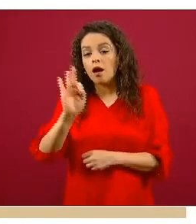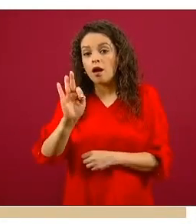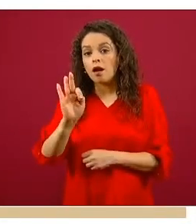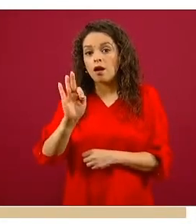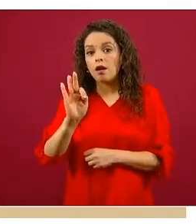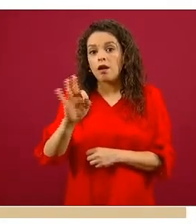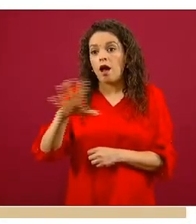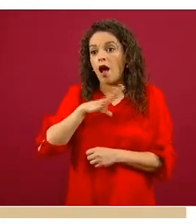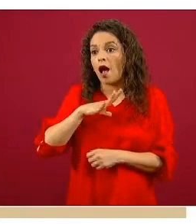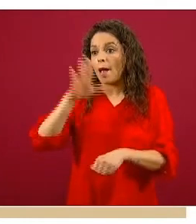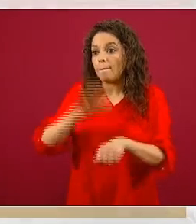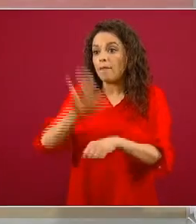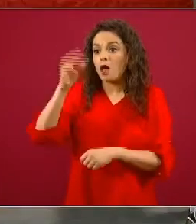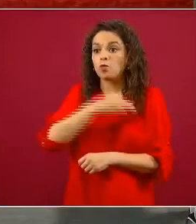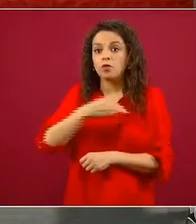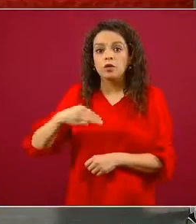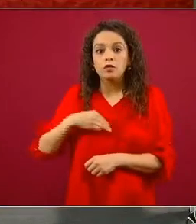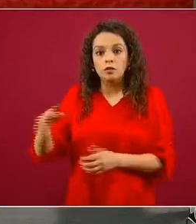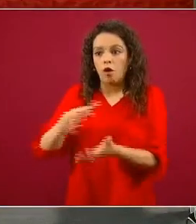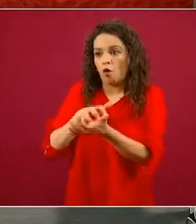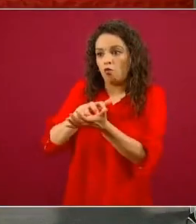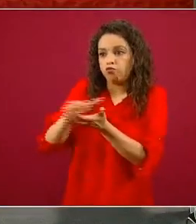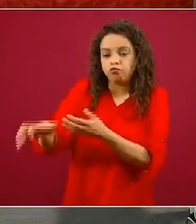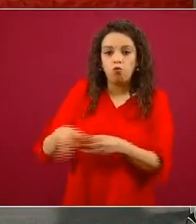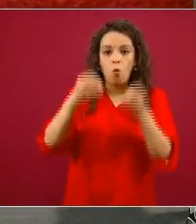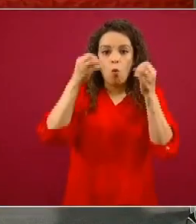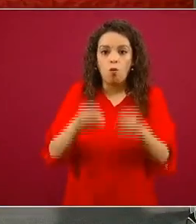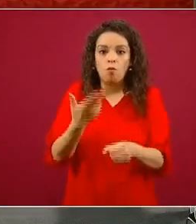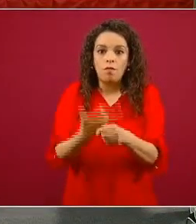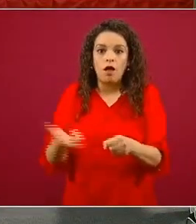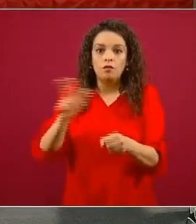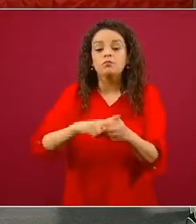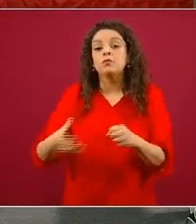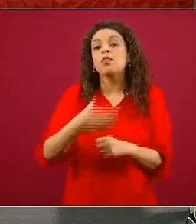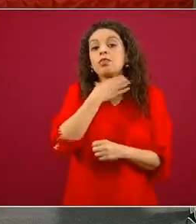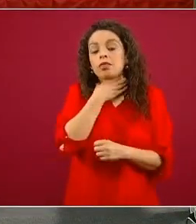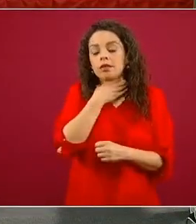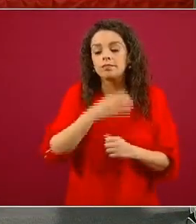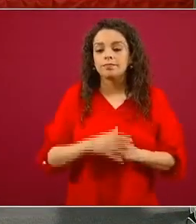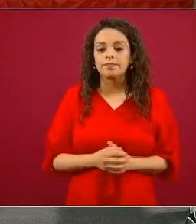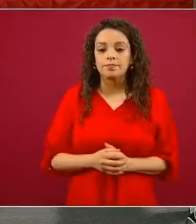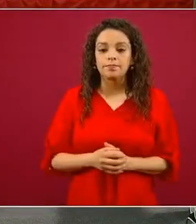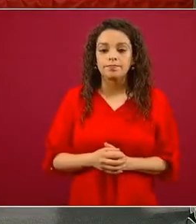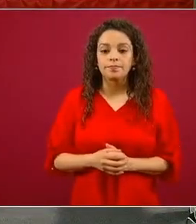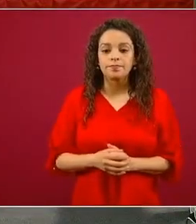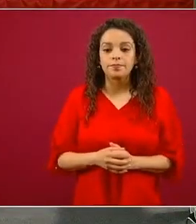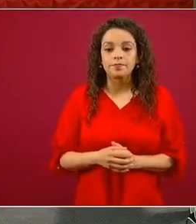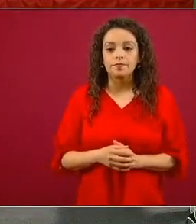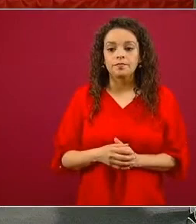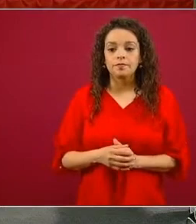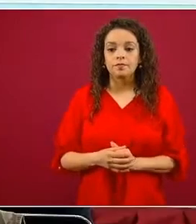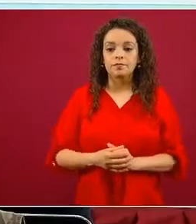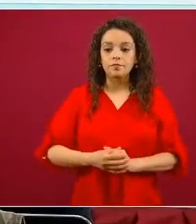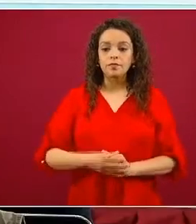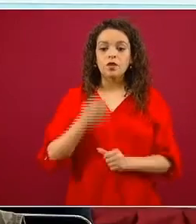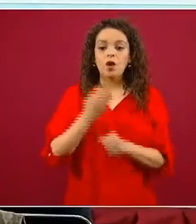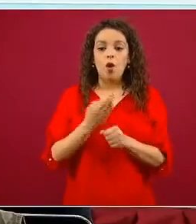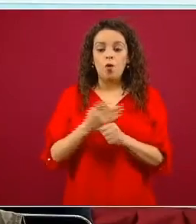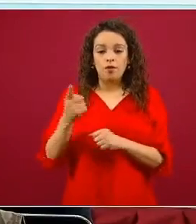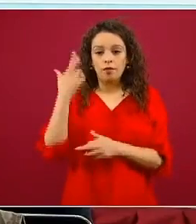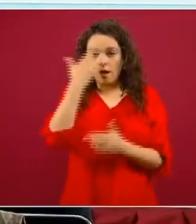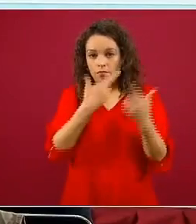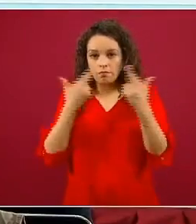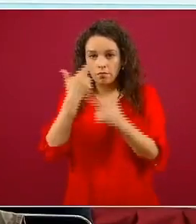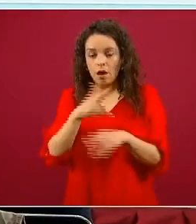determinado. Veamos las siguientes diapositivas. Vamos a ver, enfocarnos el día de hoy al estado de Baja